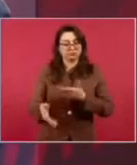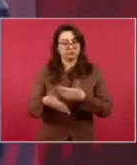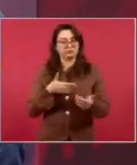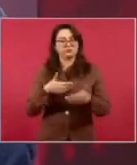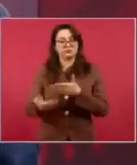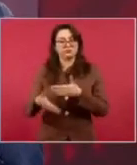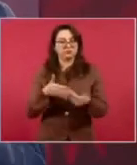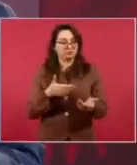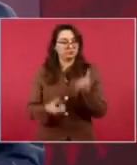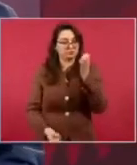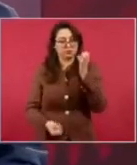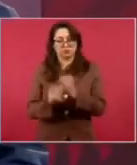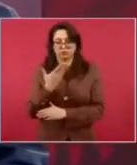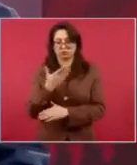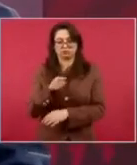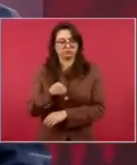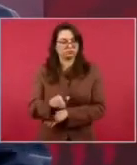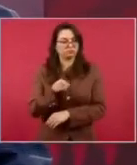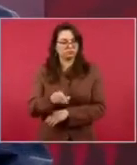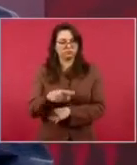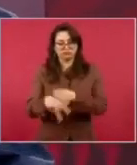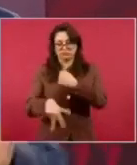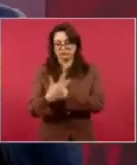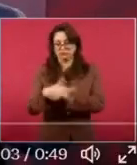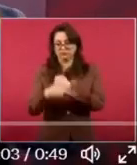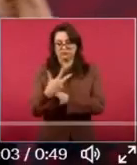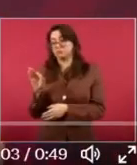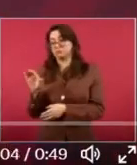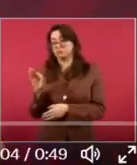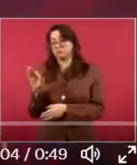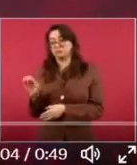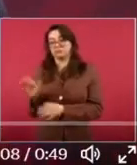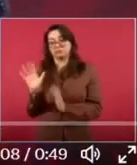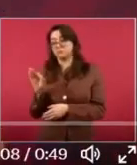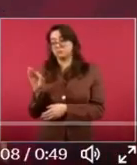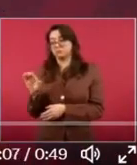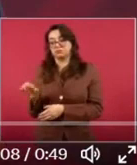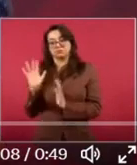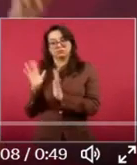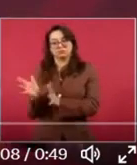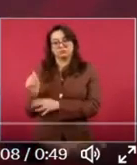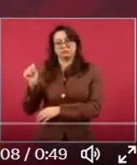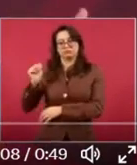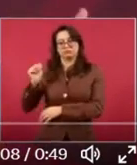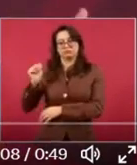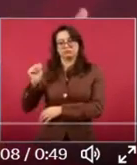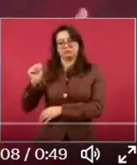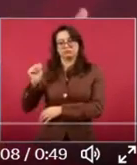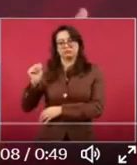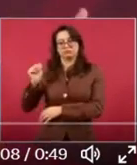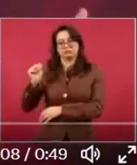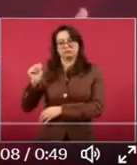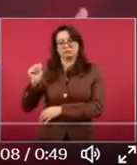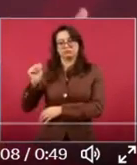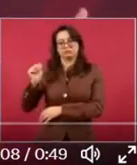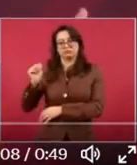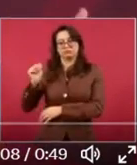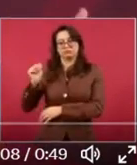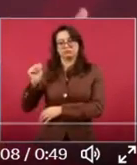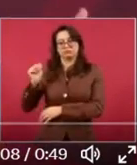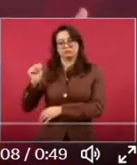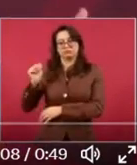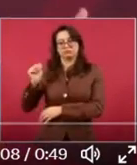Son más nuevas. Ese era el truco. Así es. Que el promedio. ¿Y por qué razón? Ya me imagino si van a los Estados Unidos